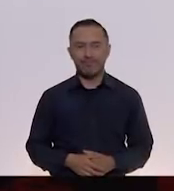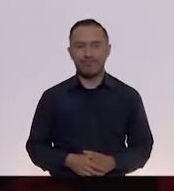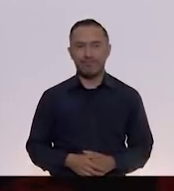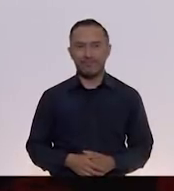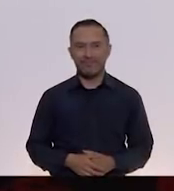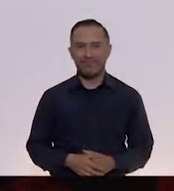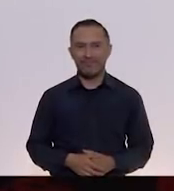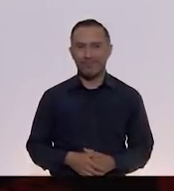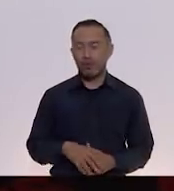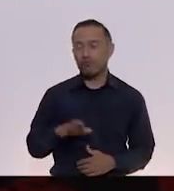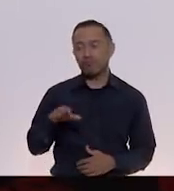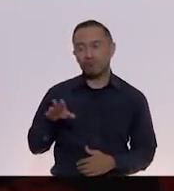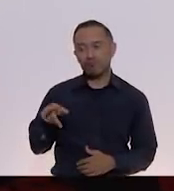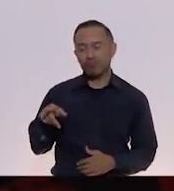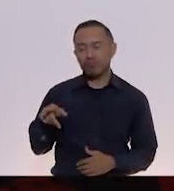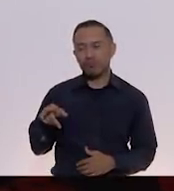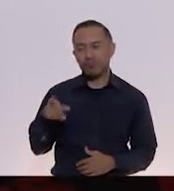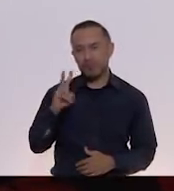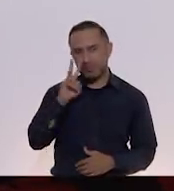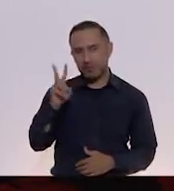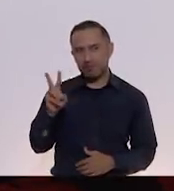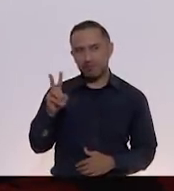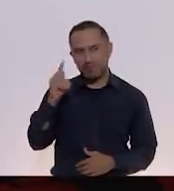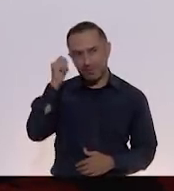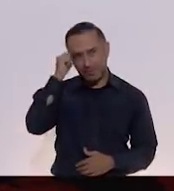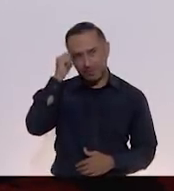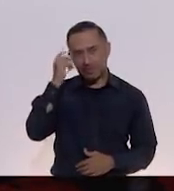No. Yo te voy a ayudar, Tere.